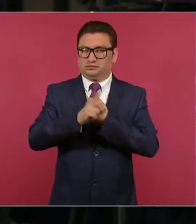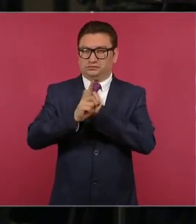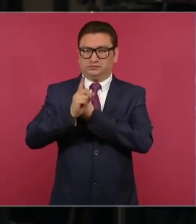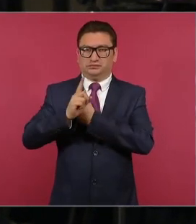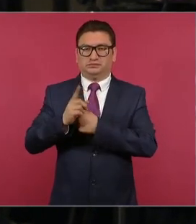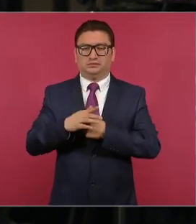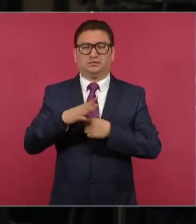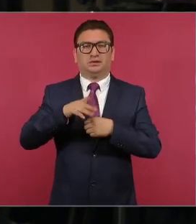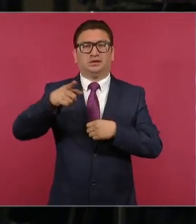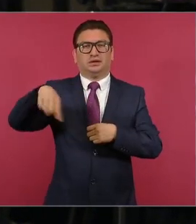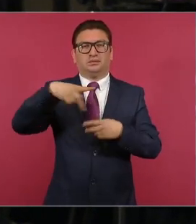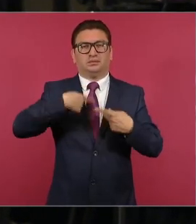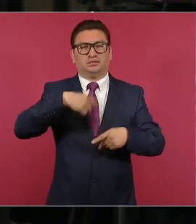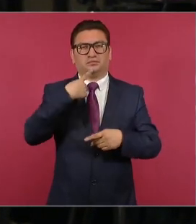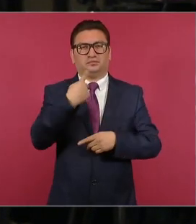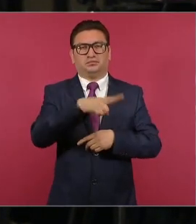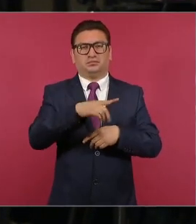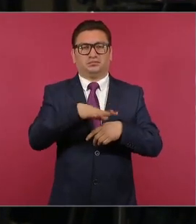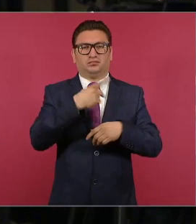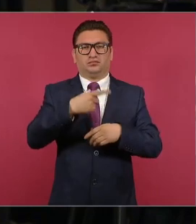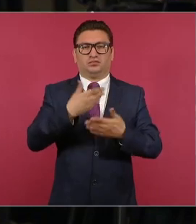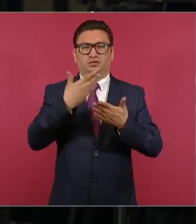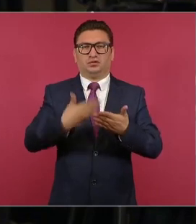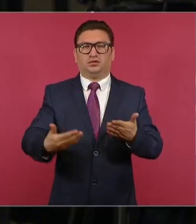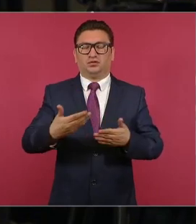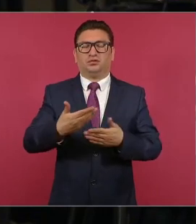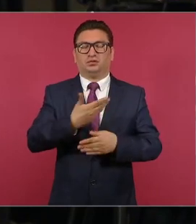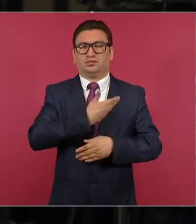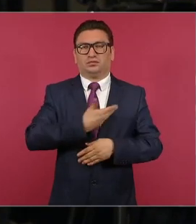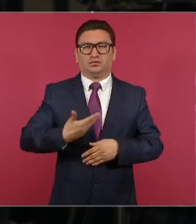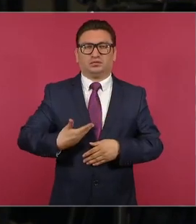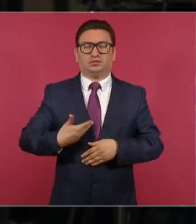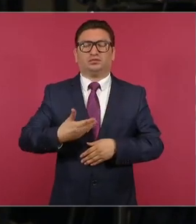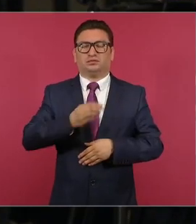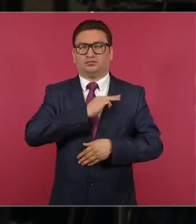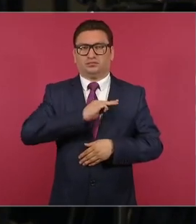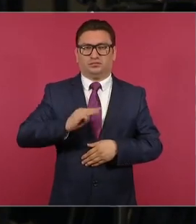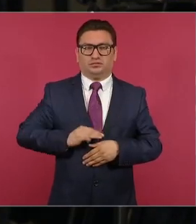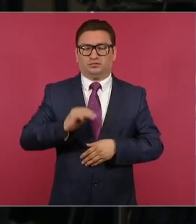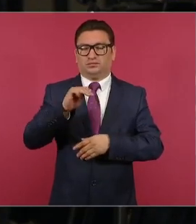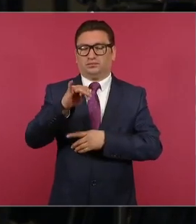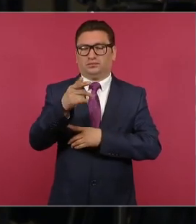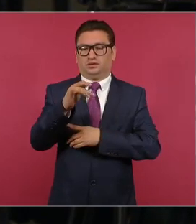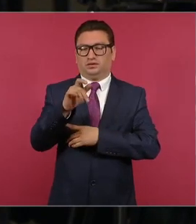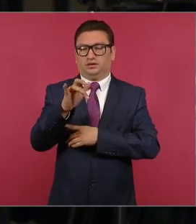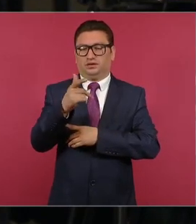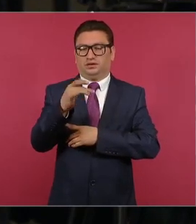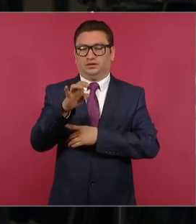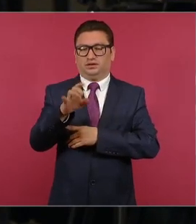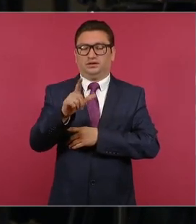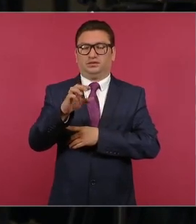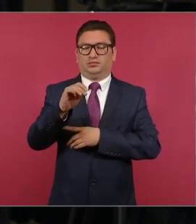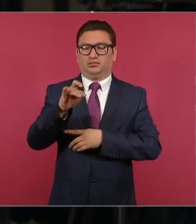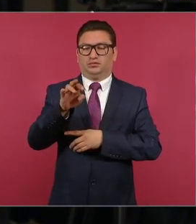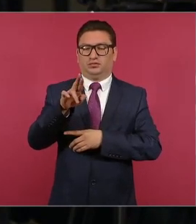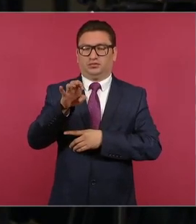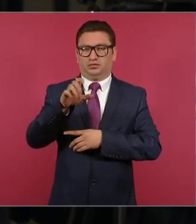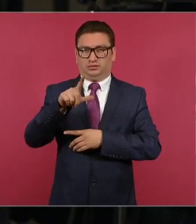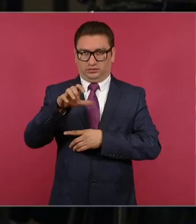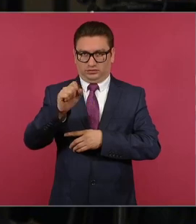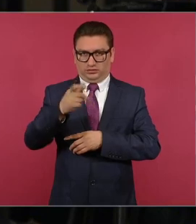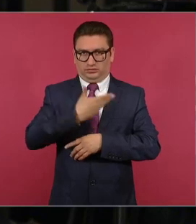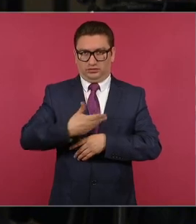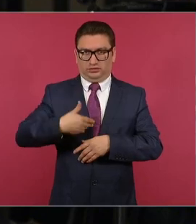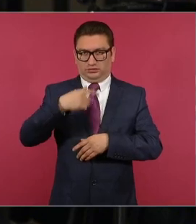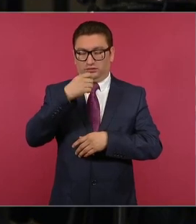Nos denunciaron que están hartos de su actual presidente municipal, Miguel Ángel Morales Morales, el que reporta ante la Auditoría Superior